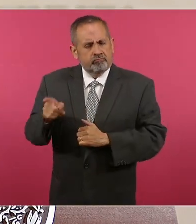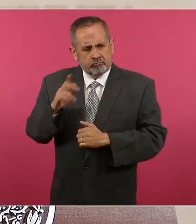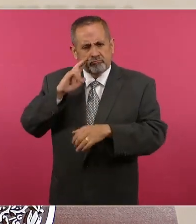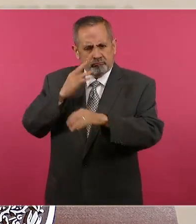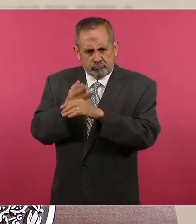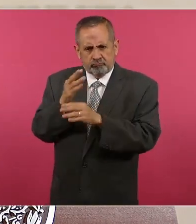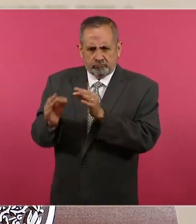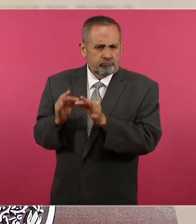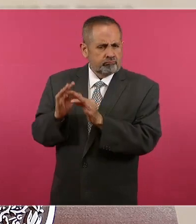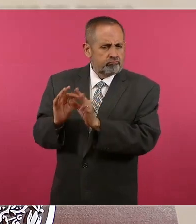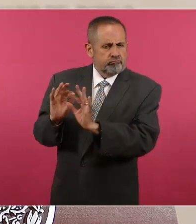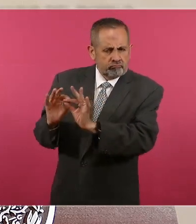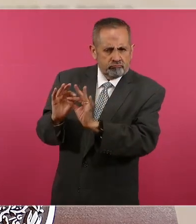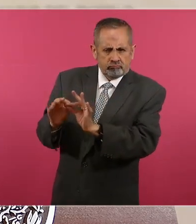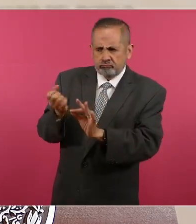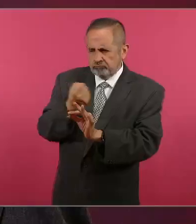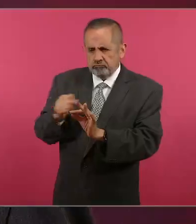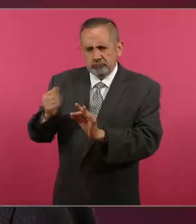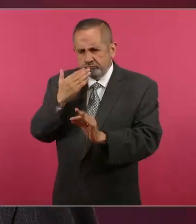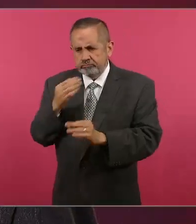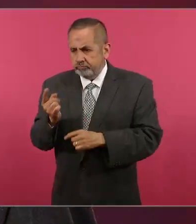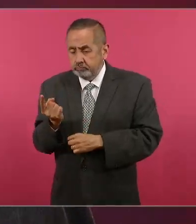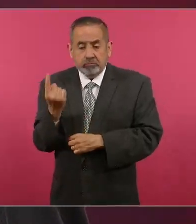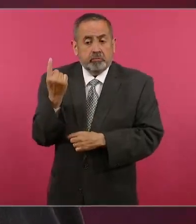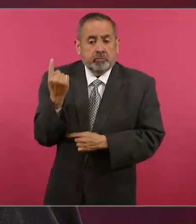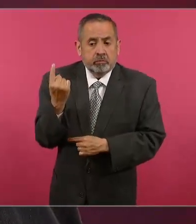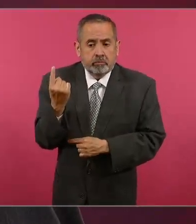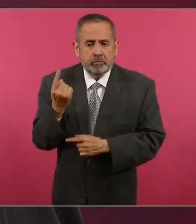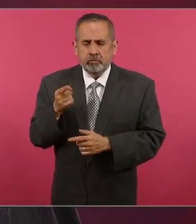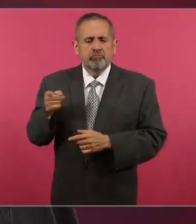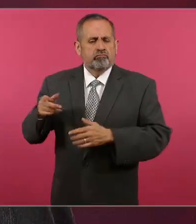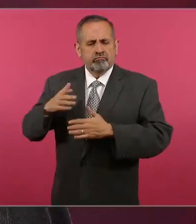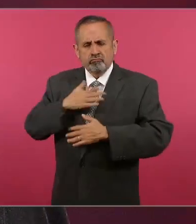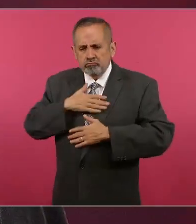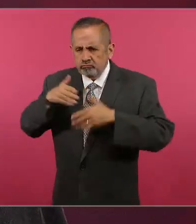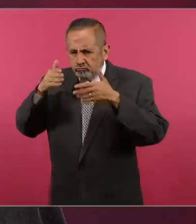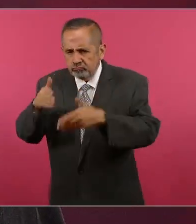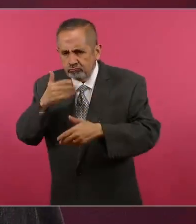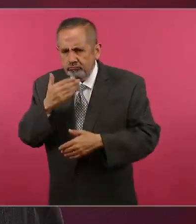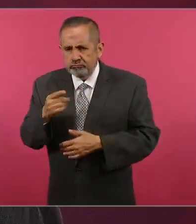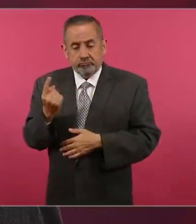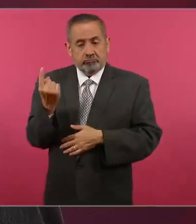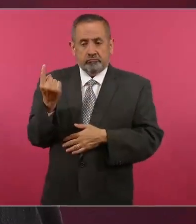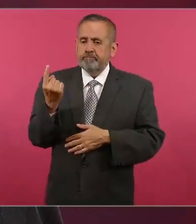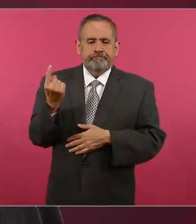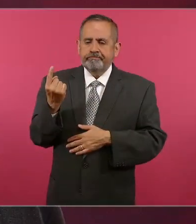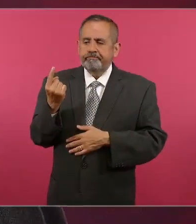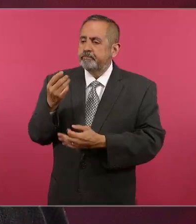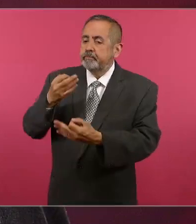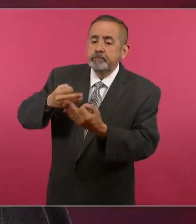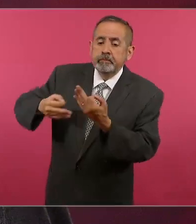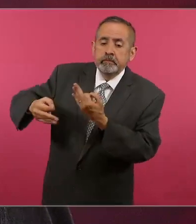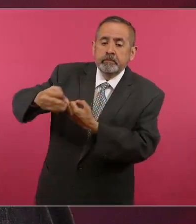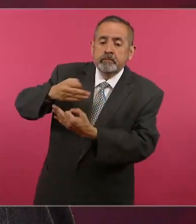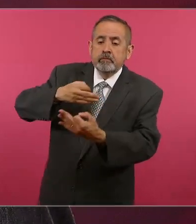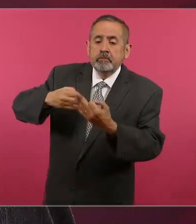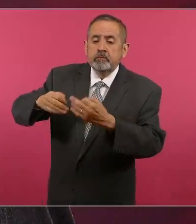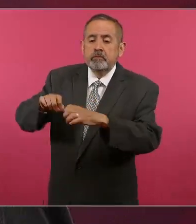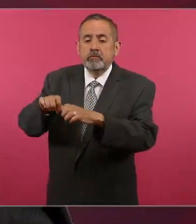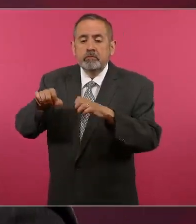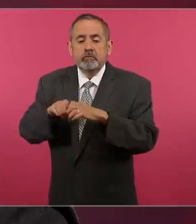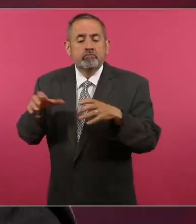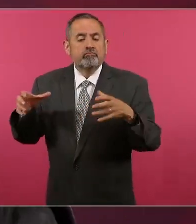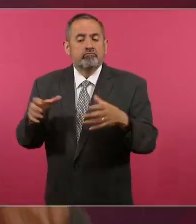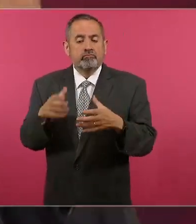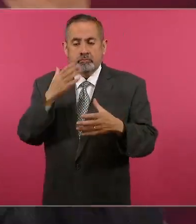responsable que sea, por eficaz que sea, por comprometida que sea, depende de todos